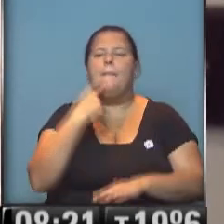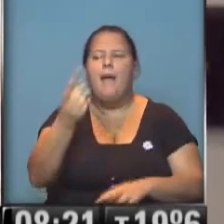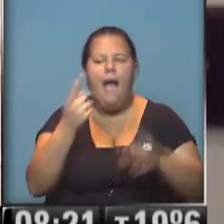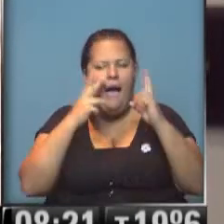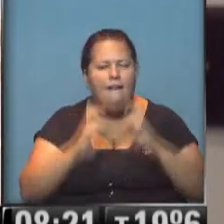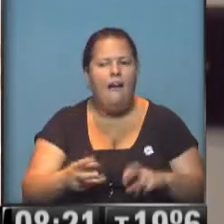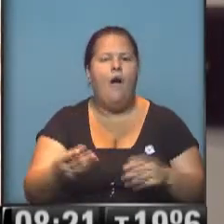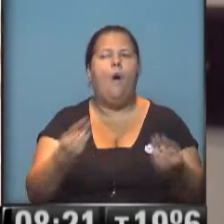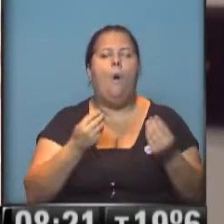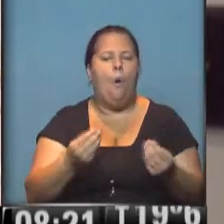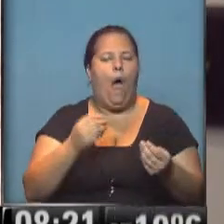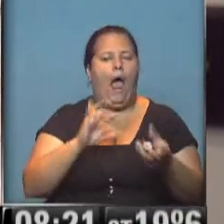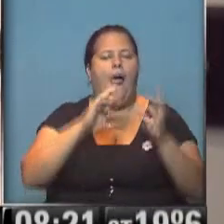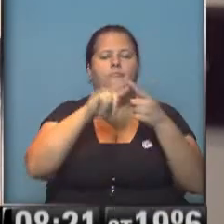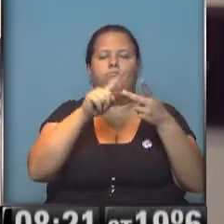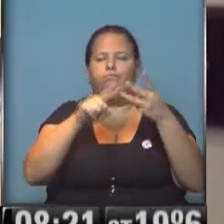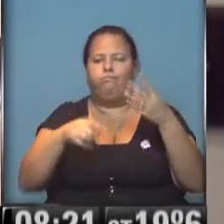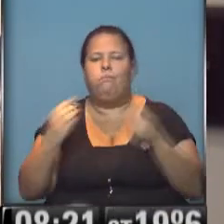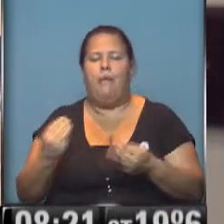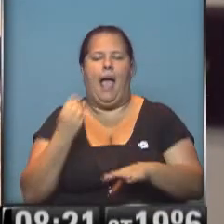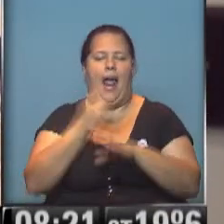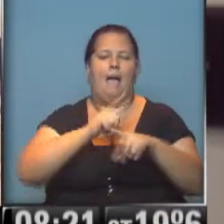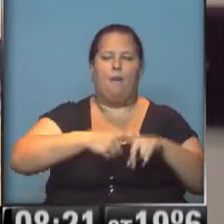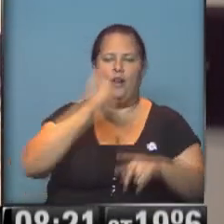investigue cuál es las opciones que van a llevar en política económica